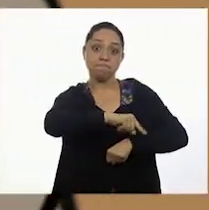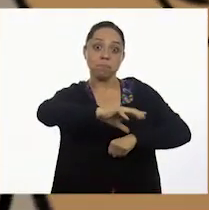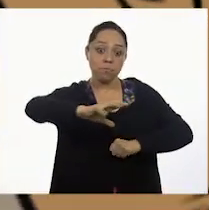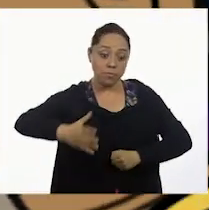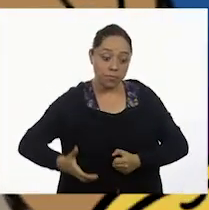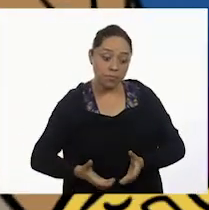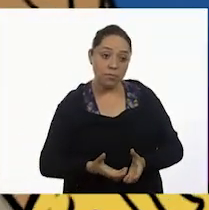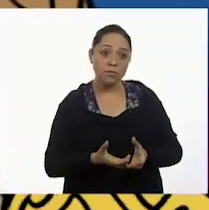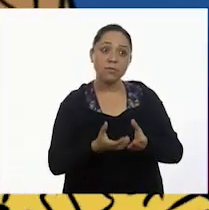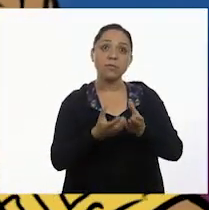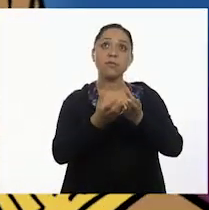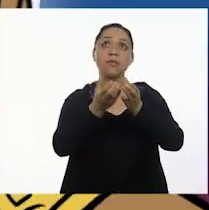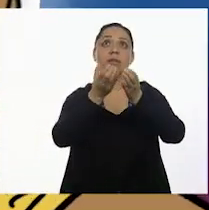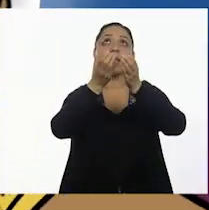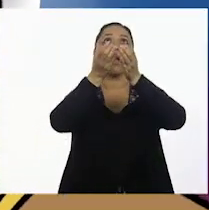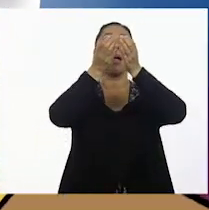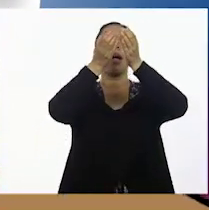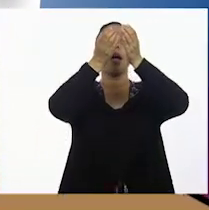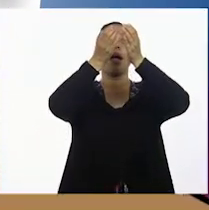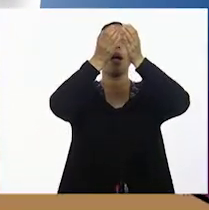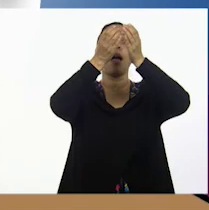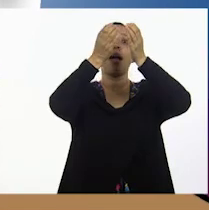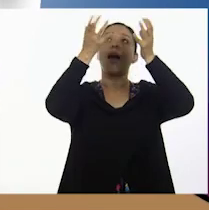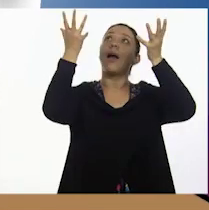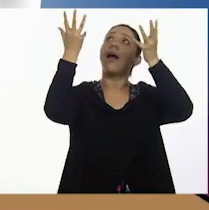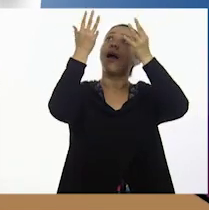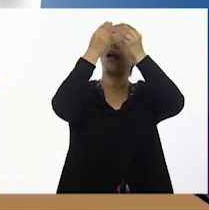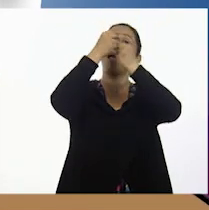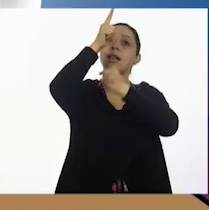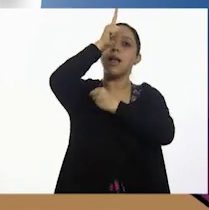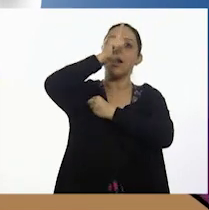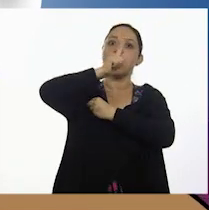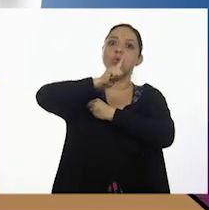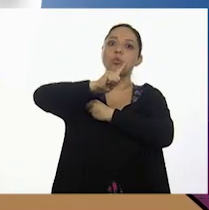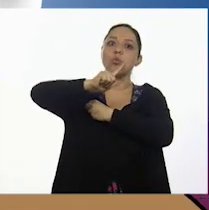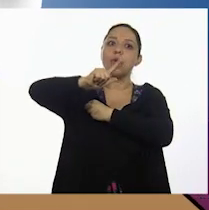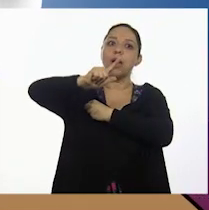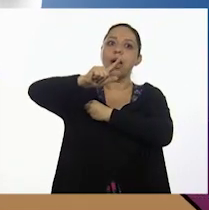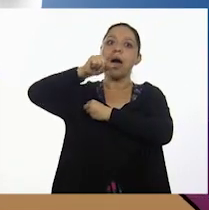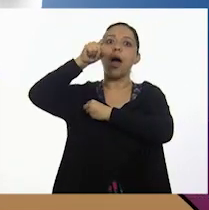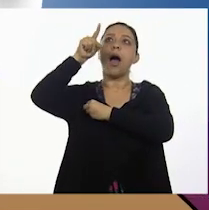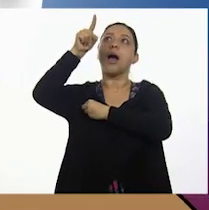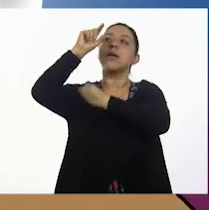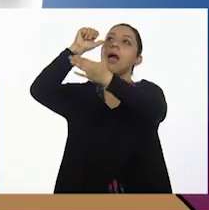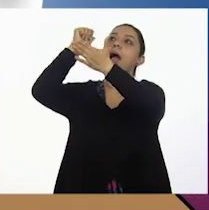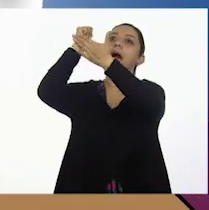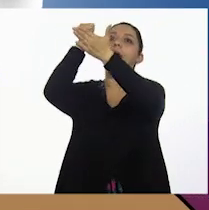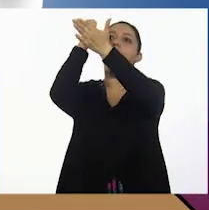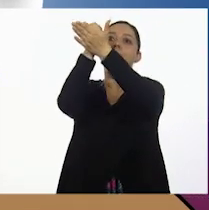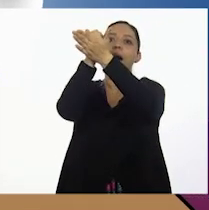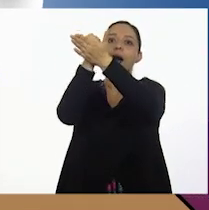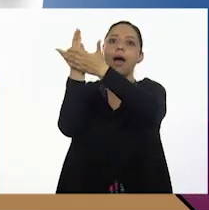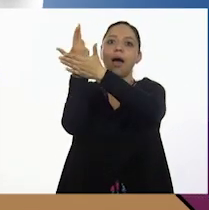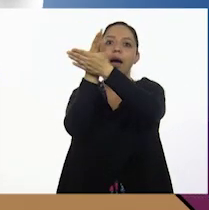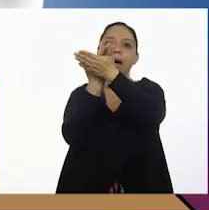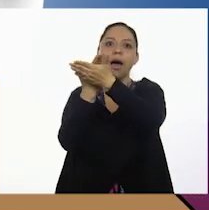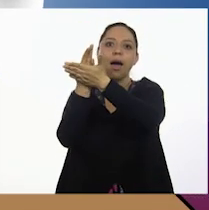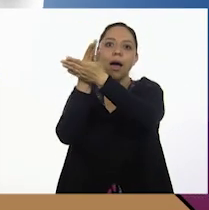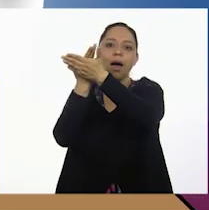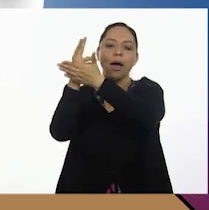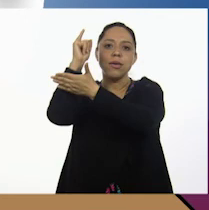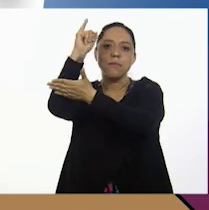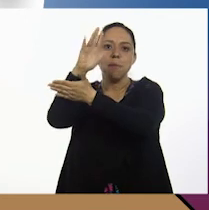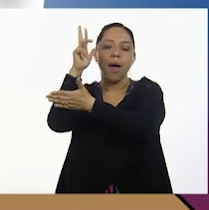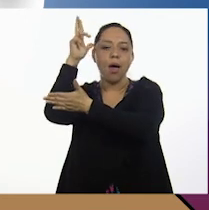alto, muy alto, hasta la luna, donde quedó estampada la figura del conejo.